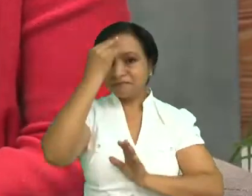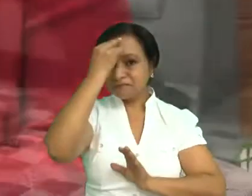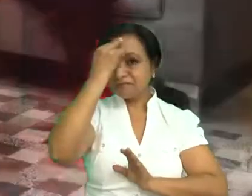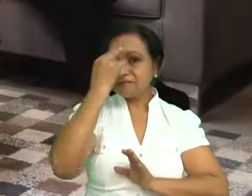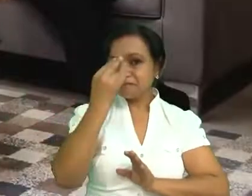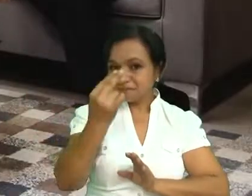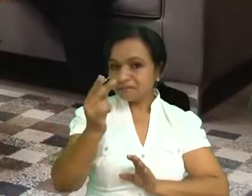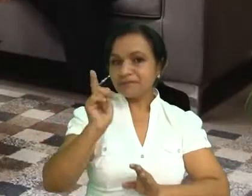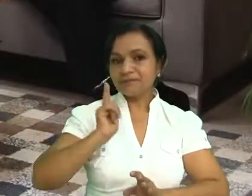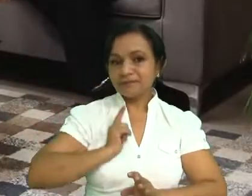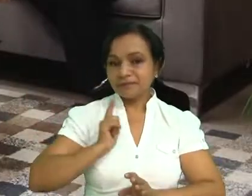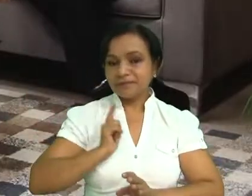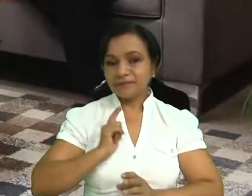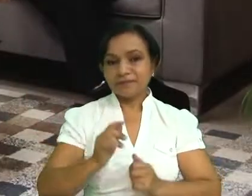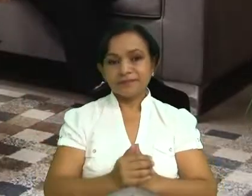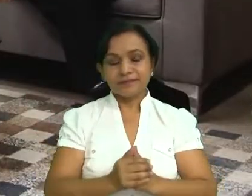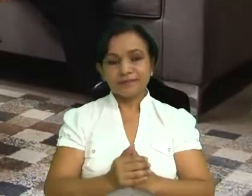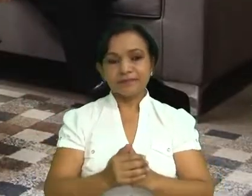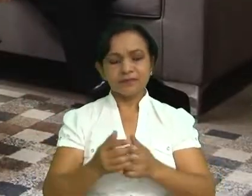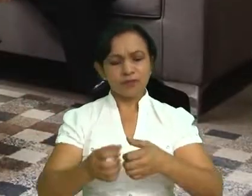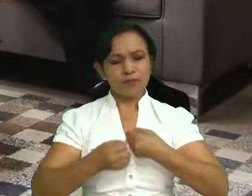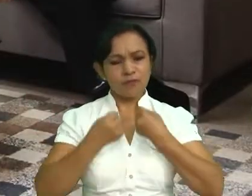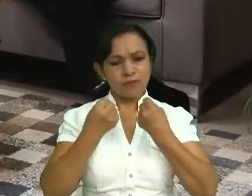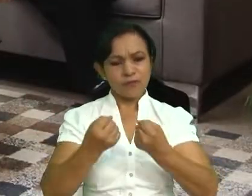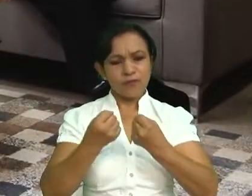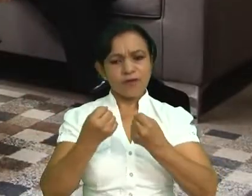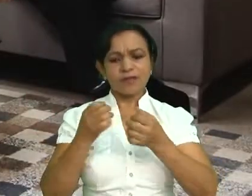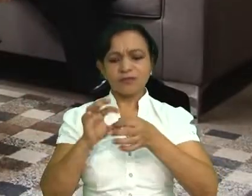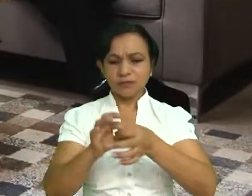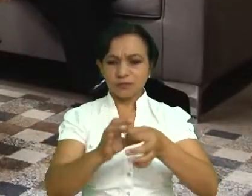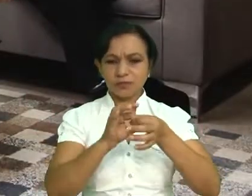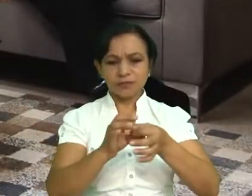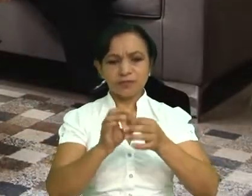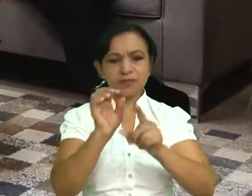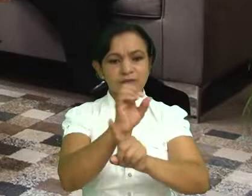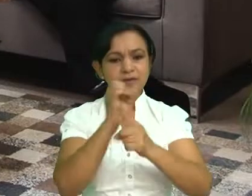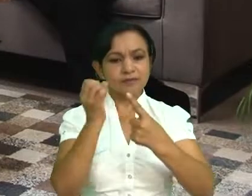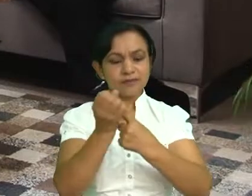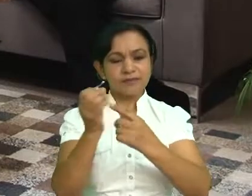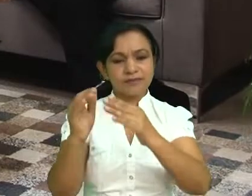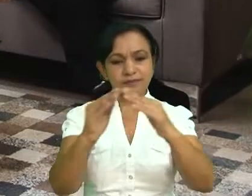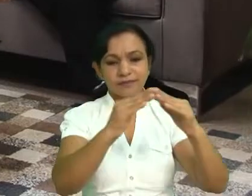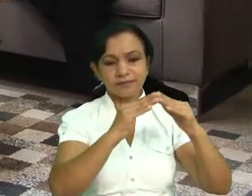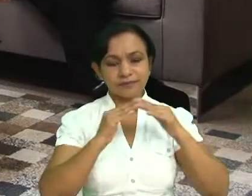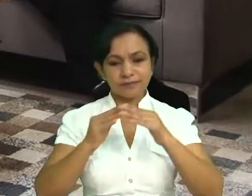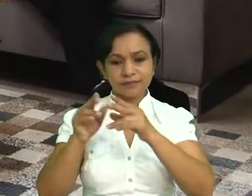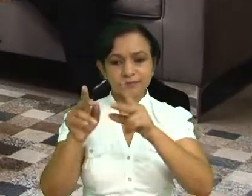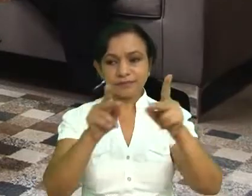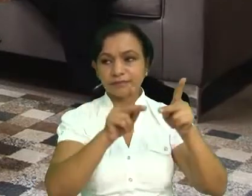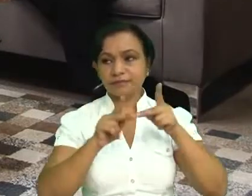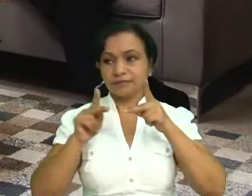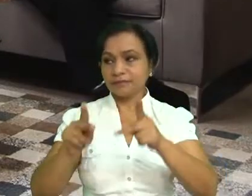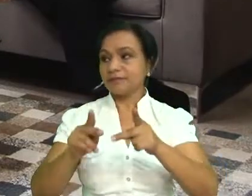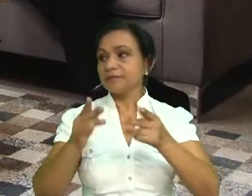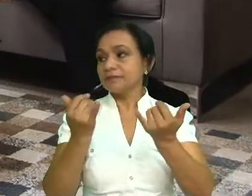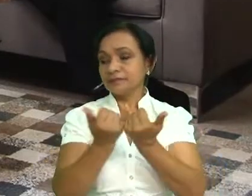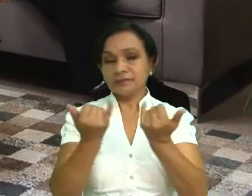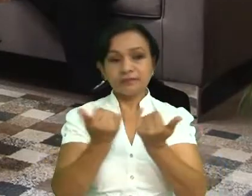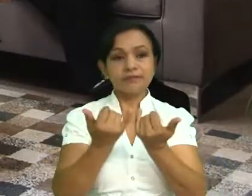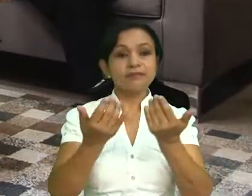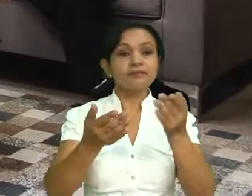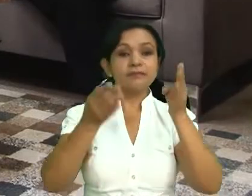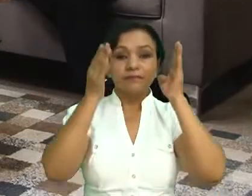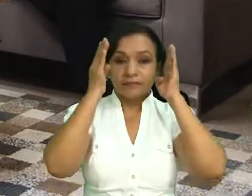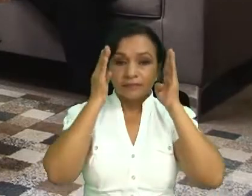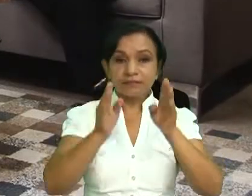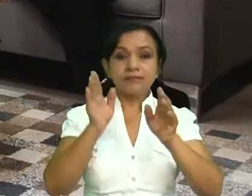realmente tenerla. Para nosotros es una fortaleza el tener esa organización comunitaria que nos permite atendernos, cuidarnos de